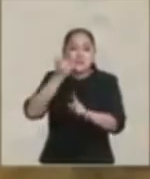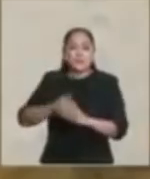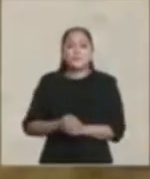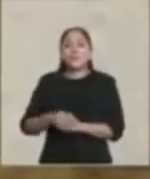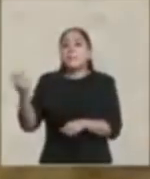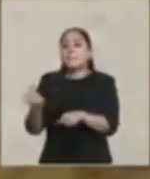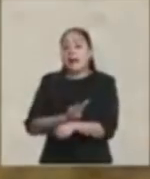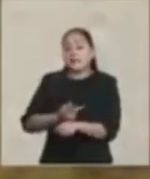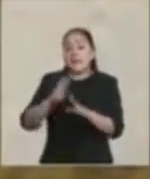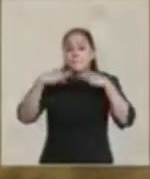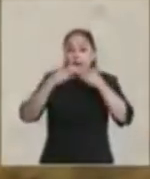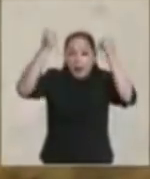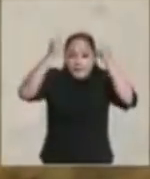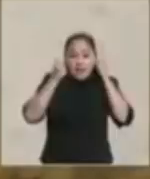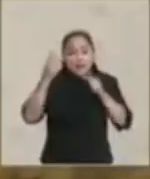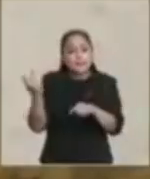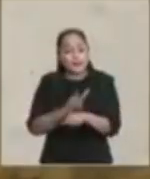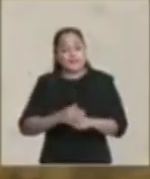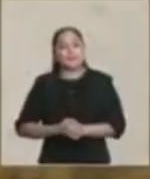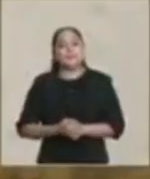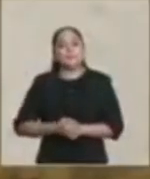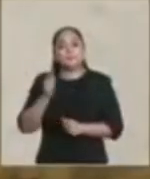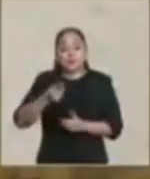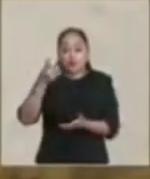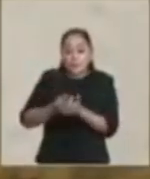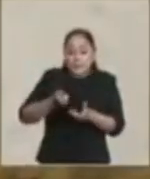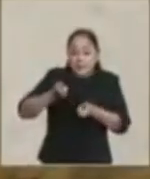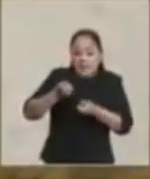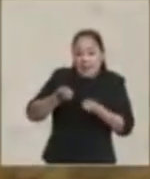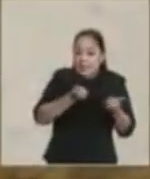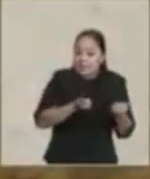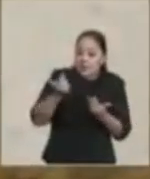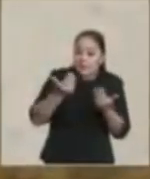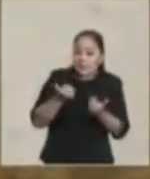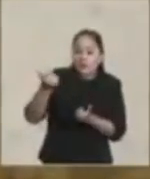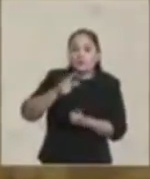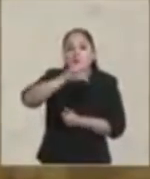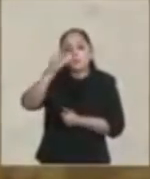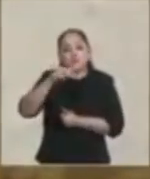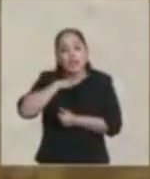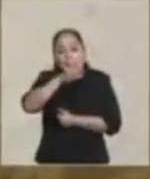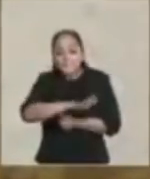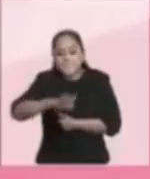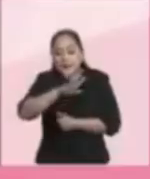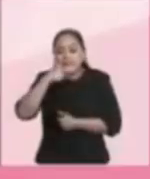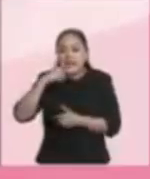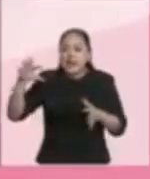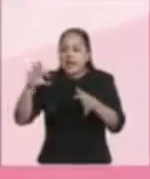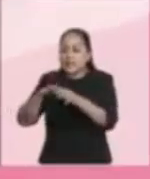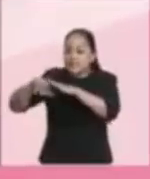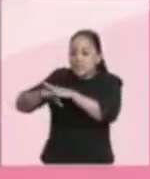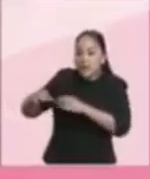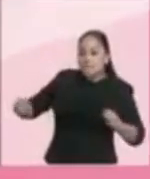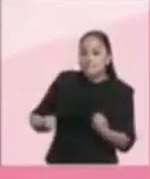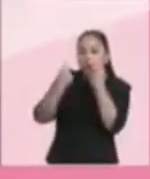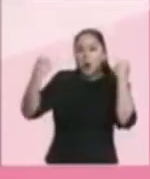que el narcotráfico pasó de controlar solamente la ruta de trasiego a empezar a disputar terreno con los gobiernos. Se empezó a